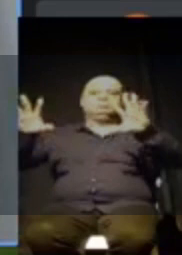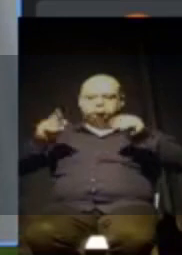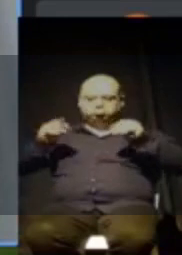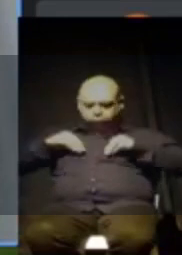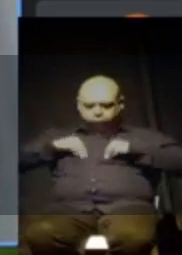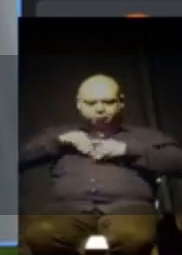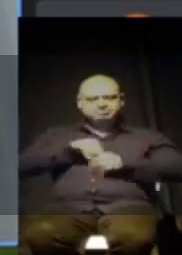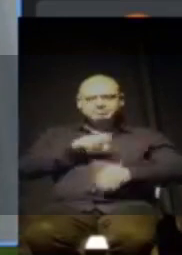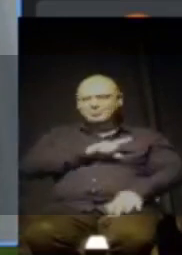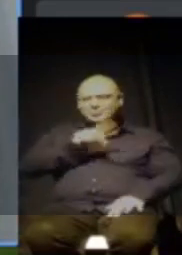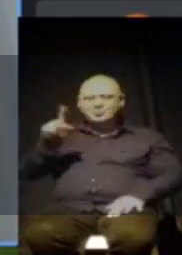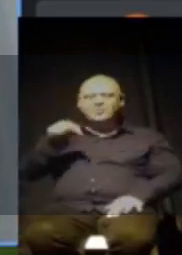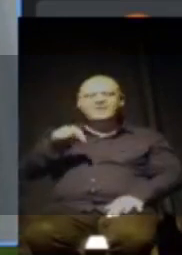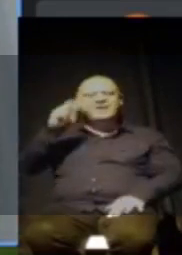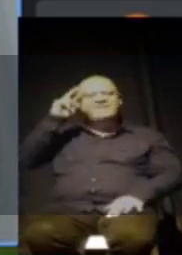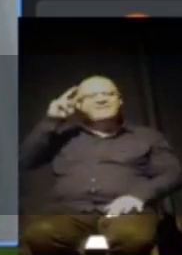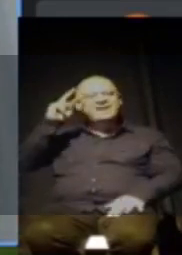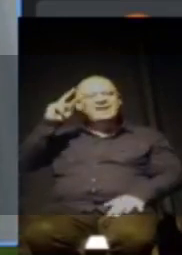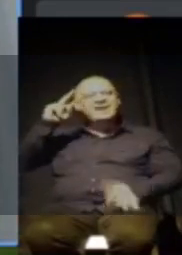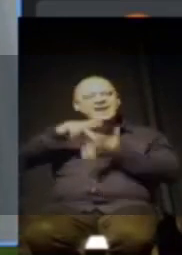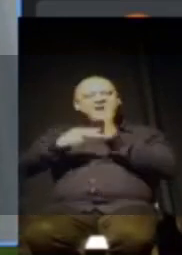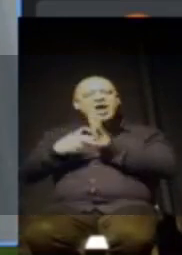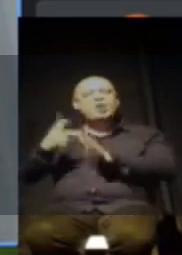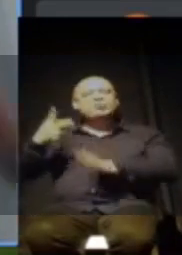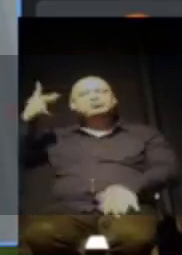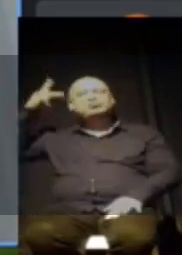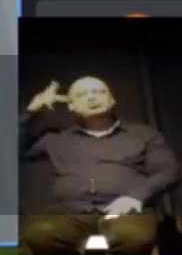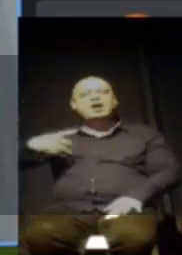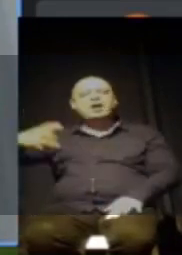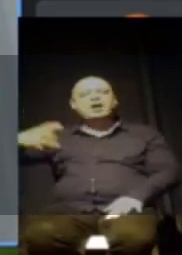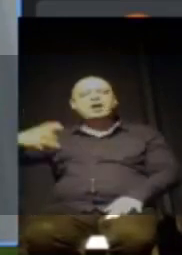Hay una historia, aquella de la esclavitud.